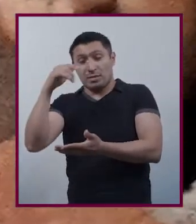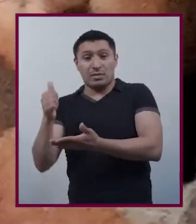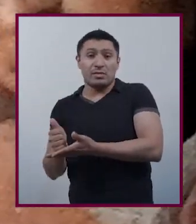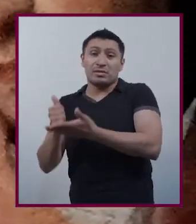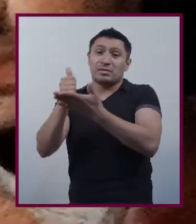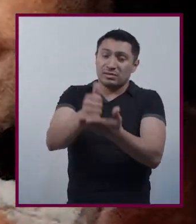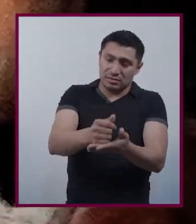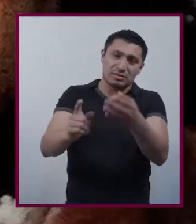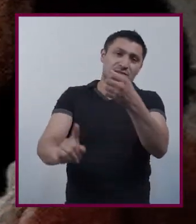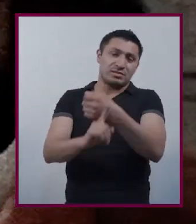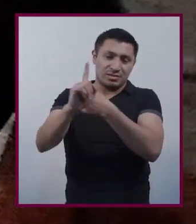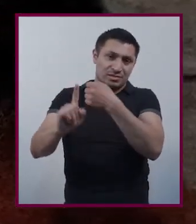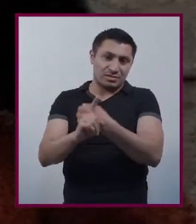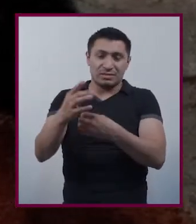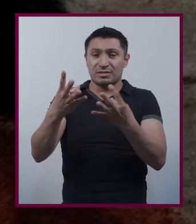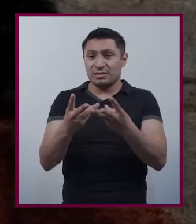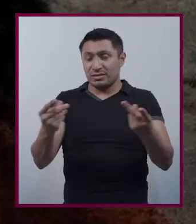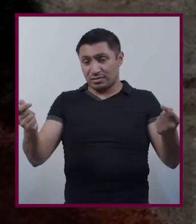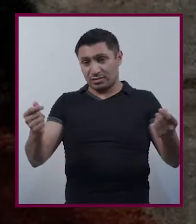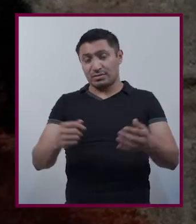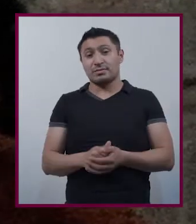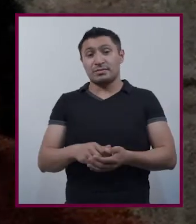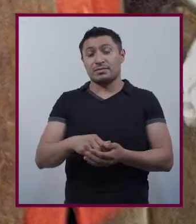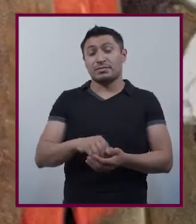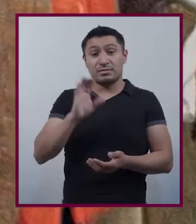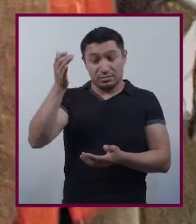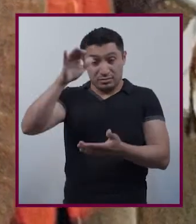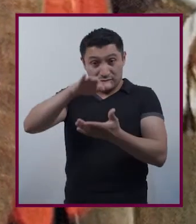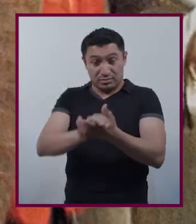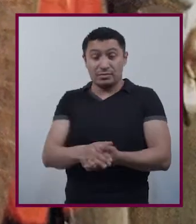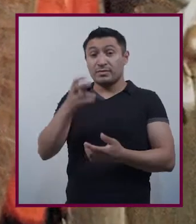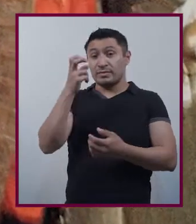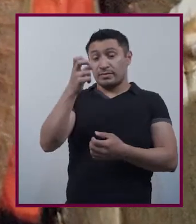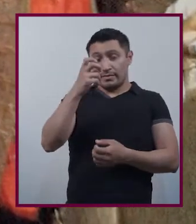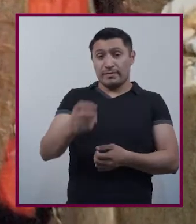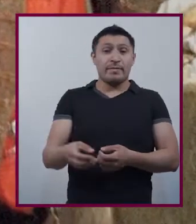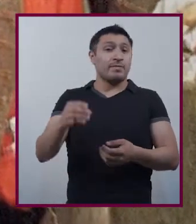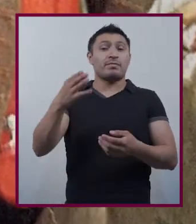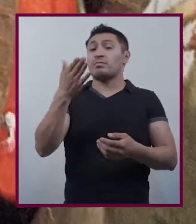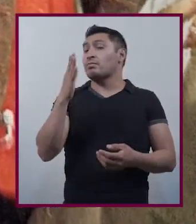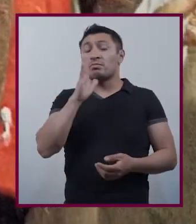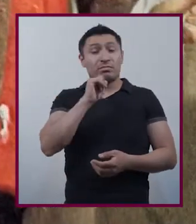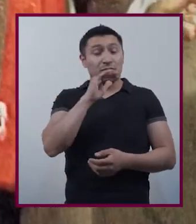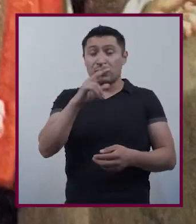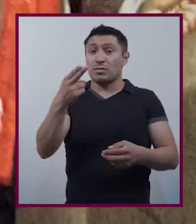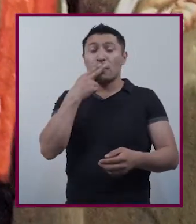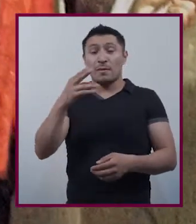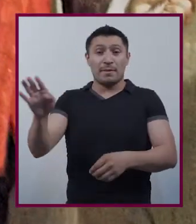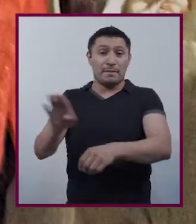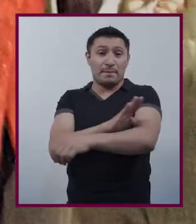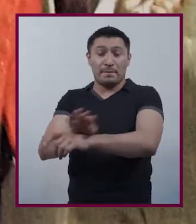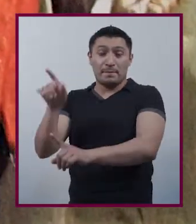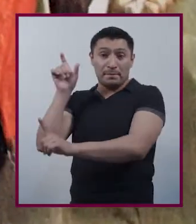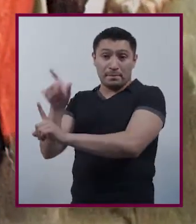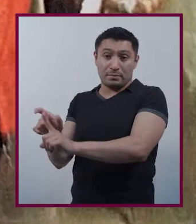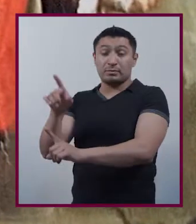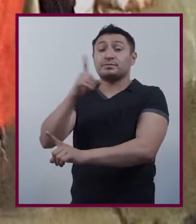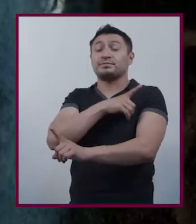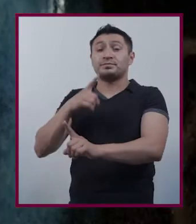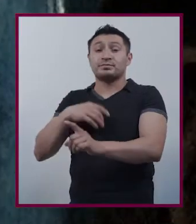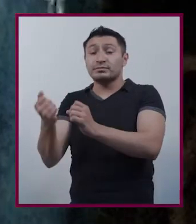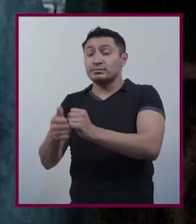a afrontar los problemas matrimoniales. Por tal razón, no podía usarla para su beneficio personal y